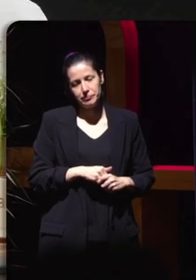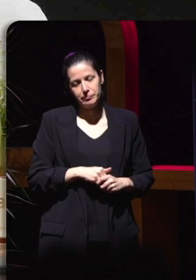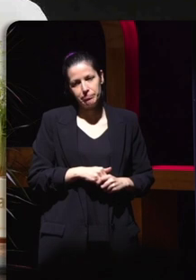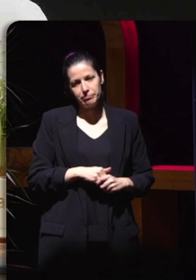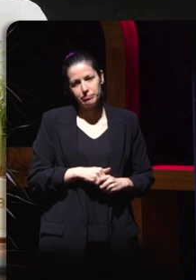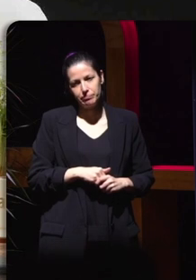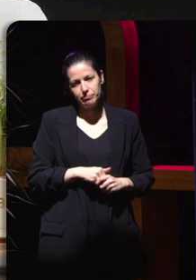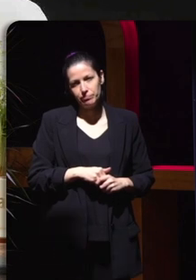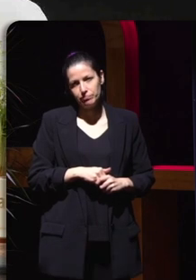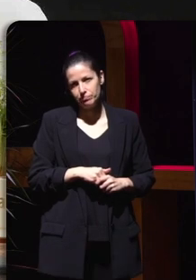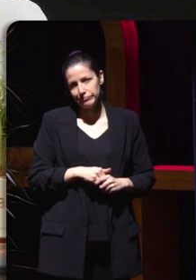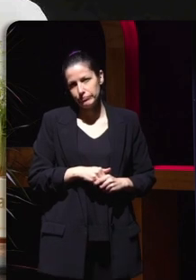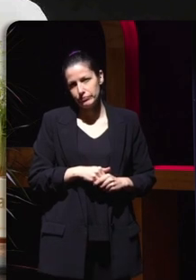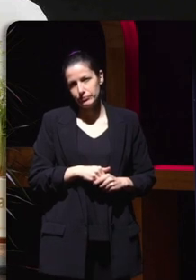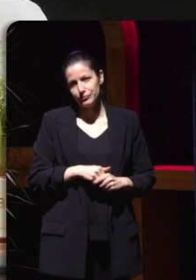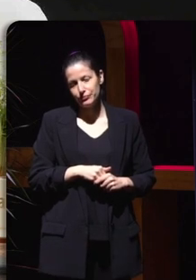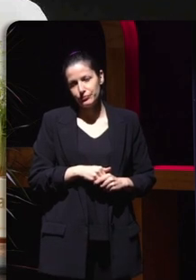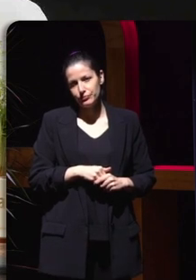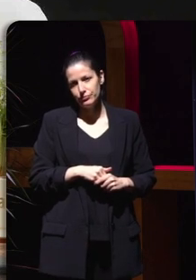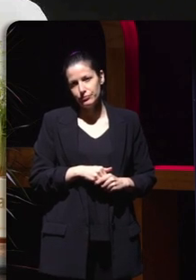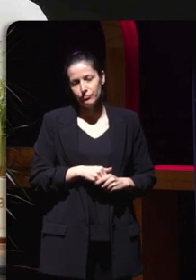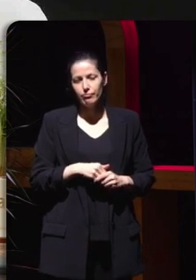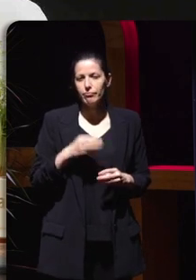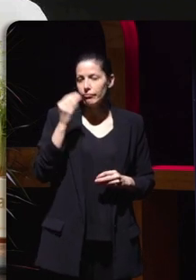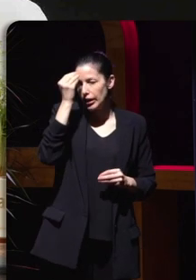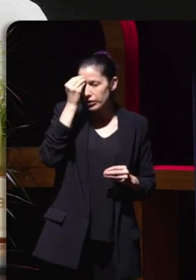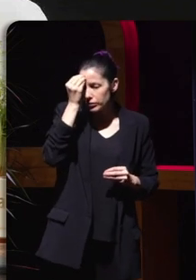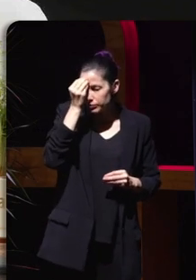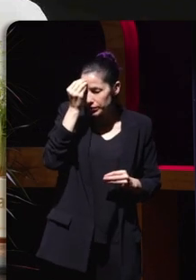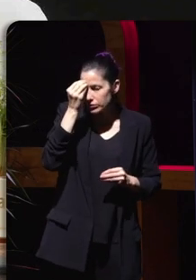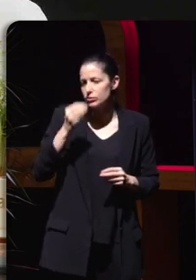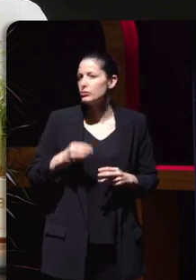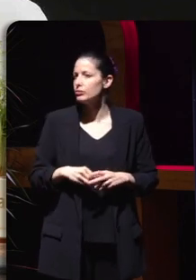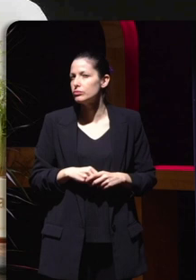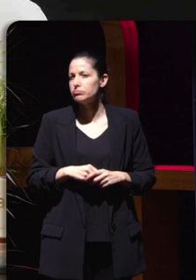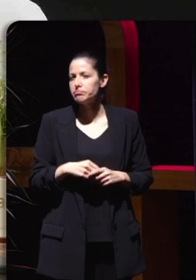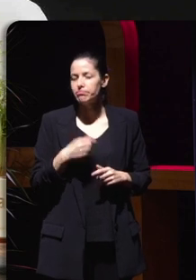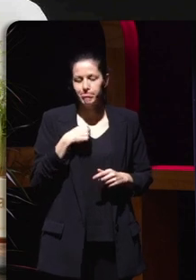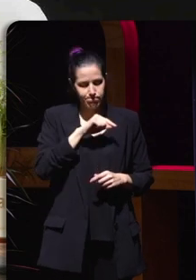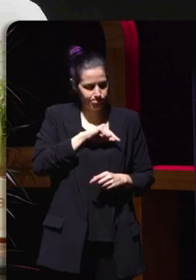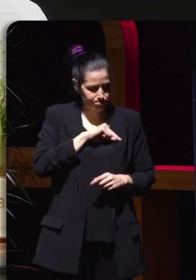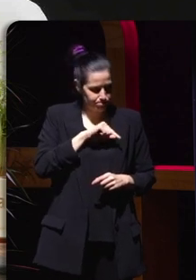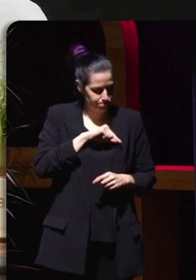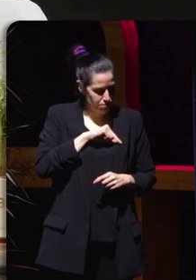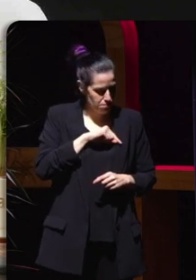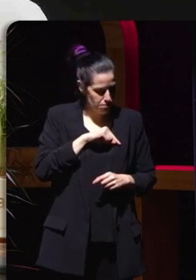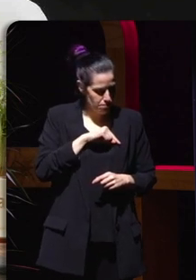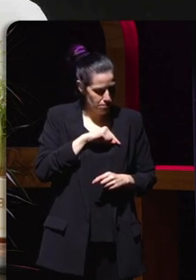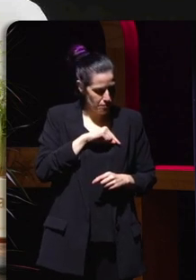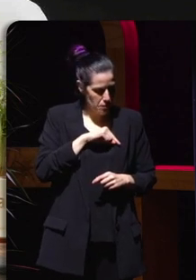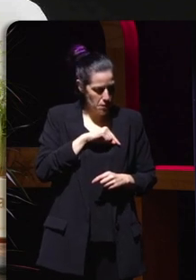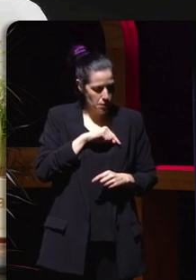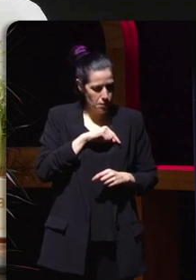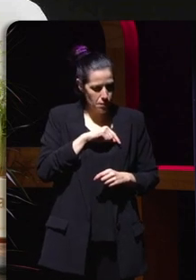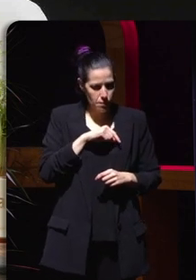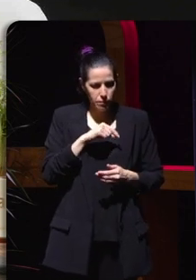creo que para mí una cosa que fue o punto que me elevó a escribir finalmente